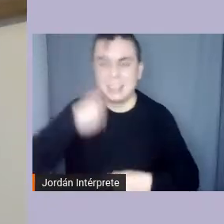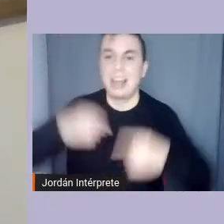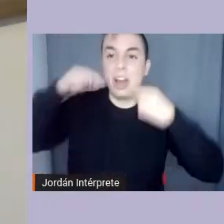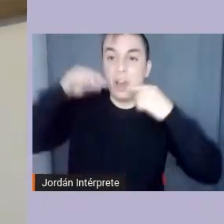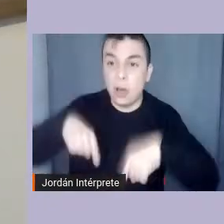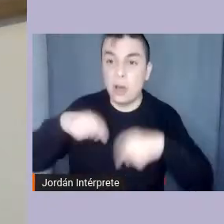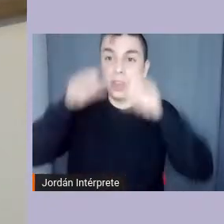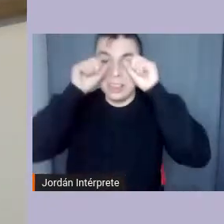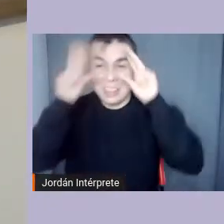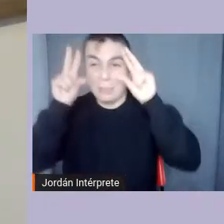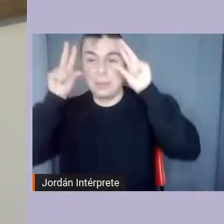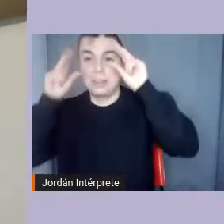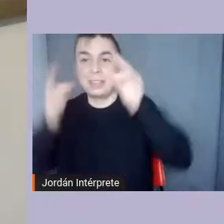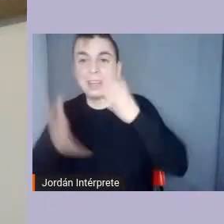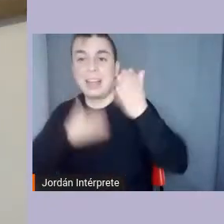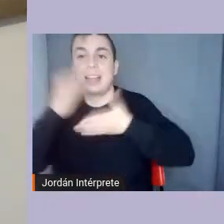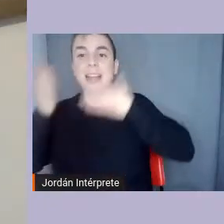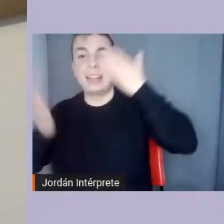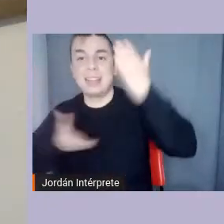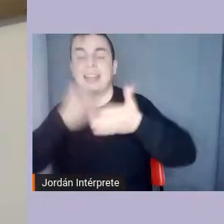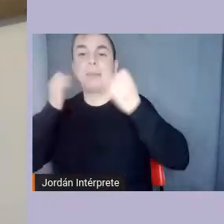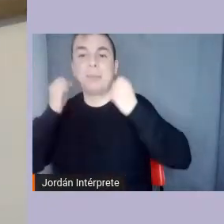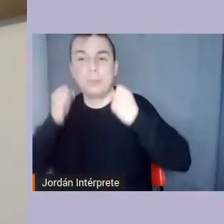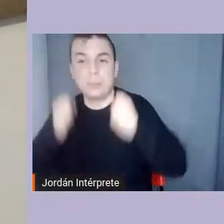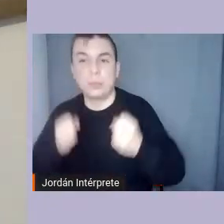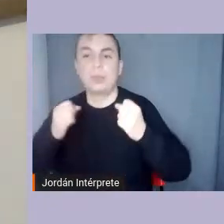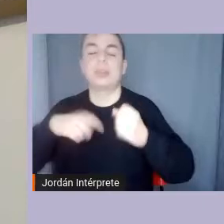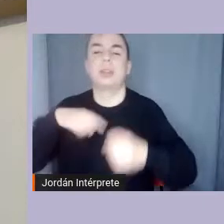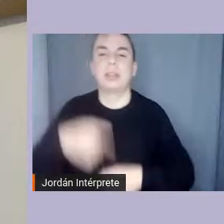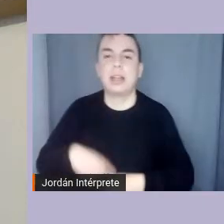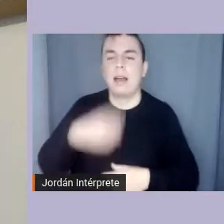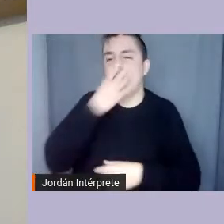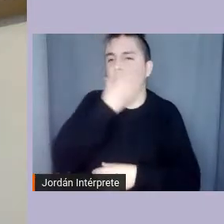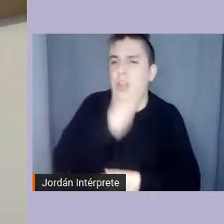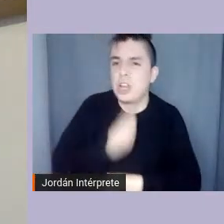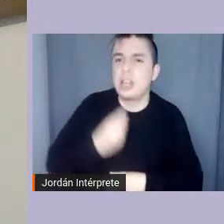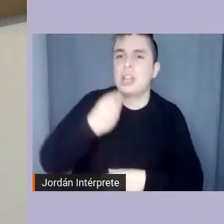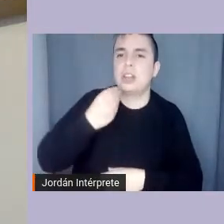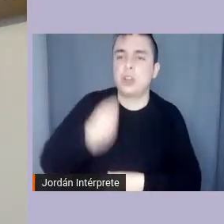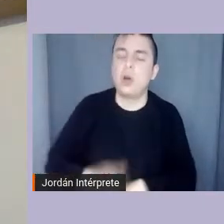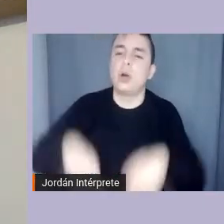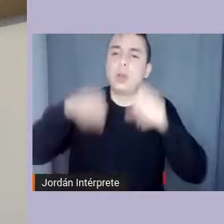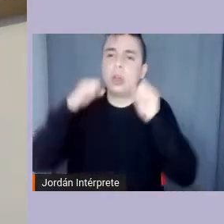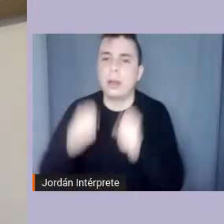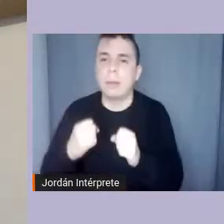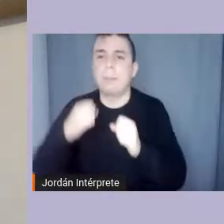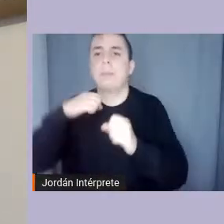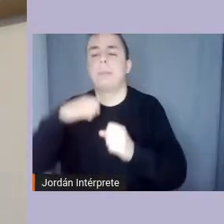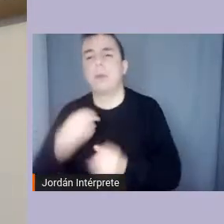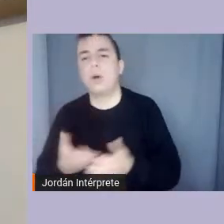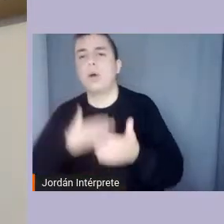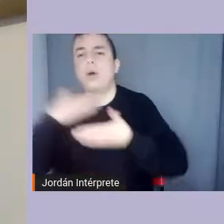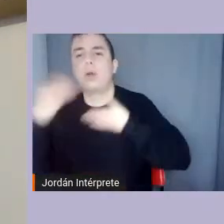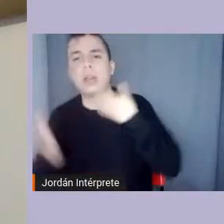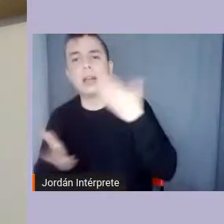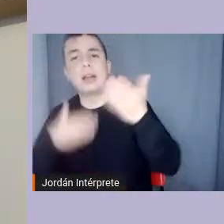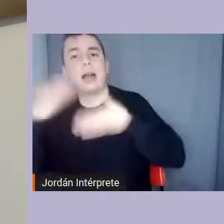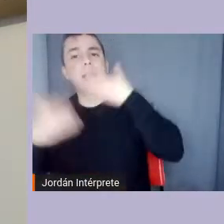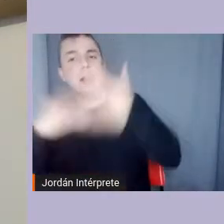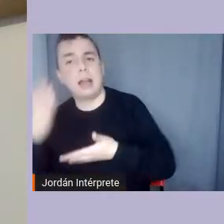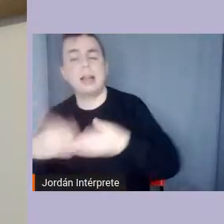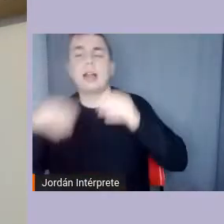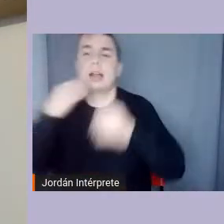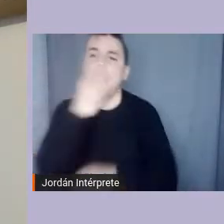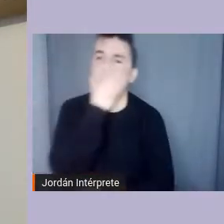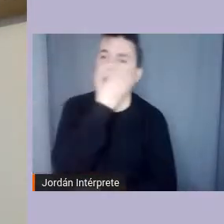con ganas de cantar. Nada más bonito que poder